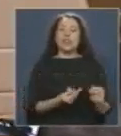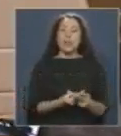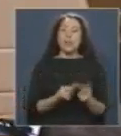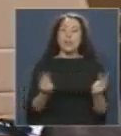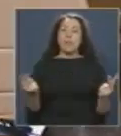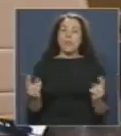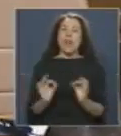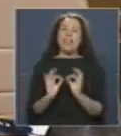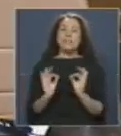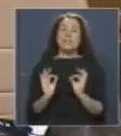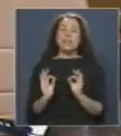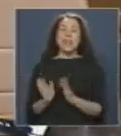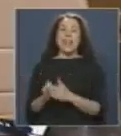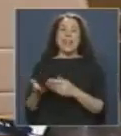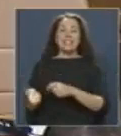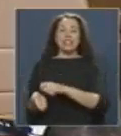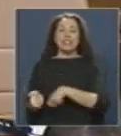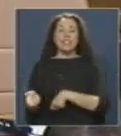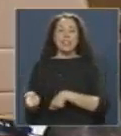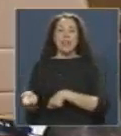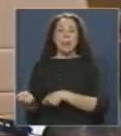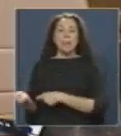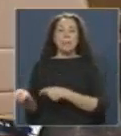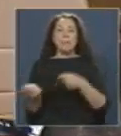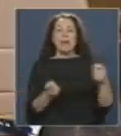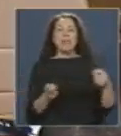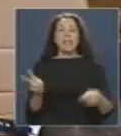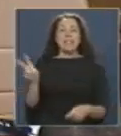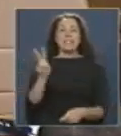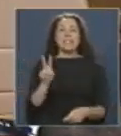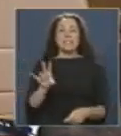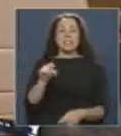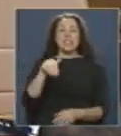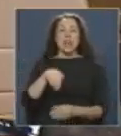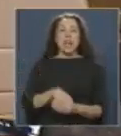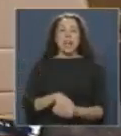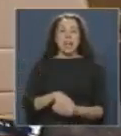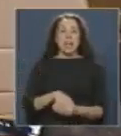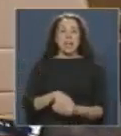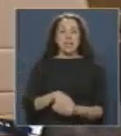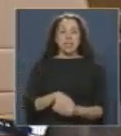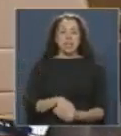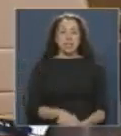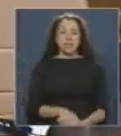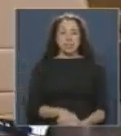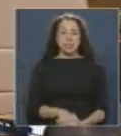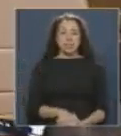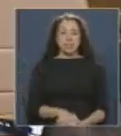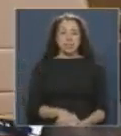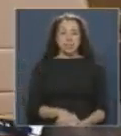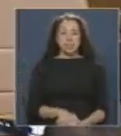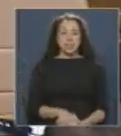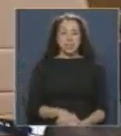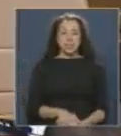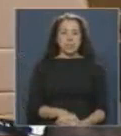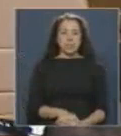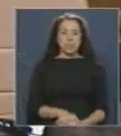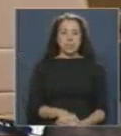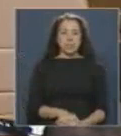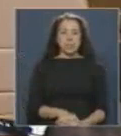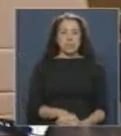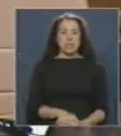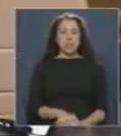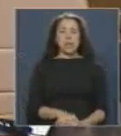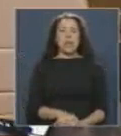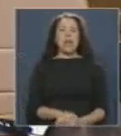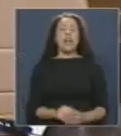el registro civil, le envía al servicio electoral respecto de el domicilio que